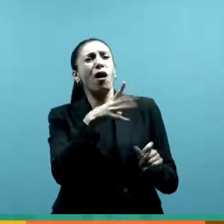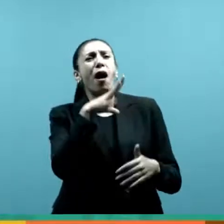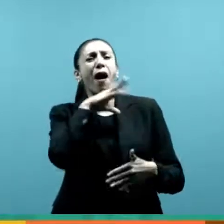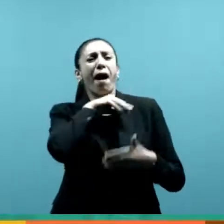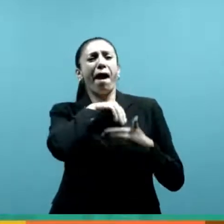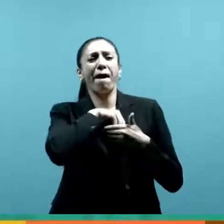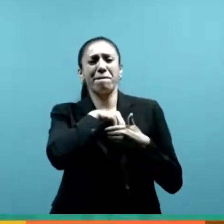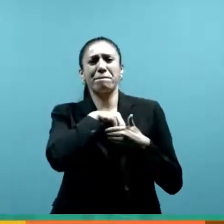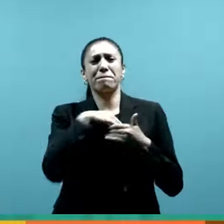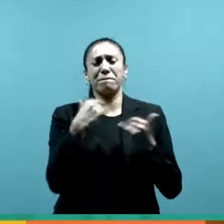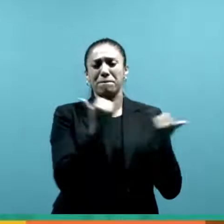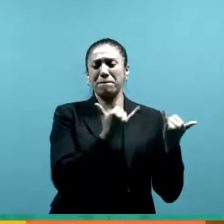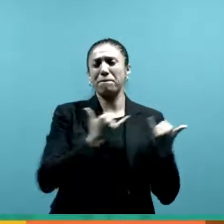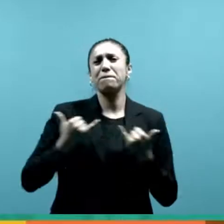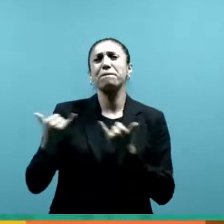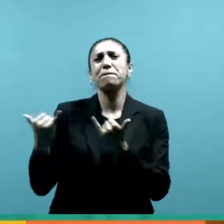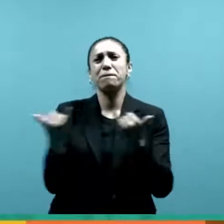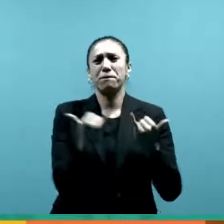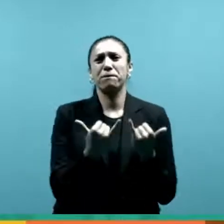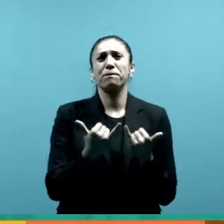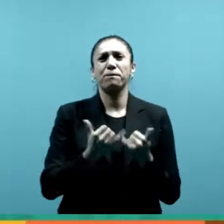días.